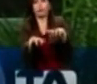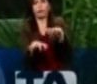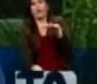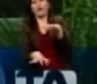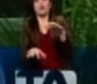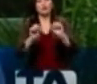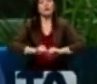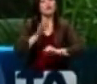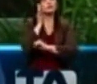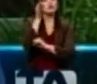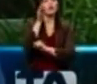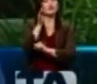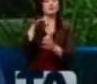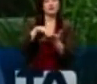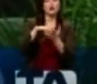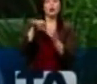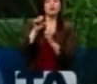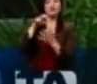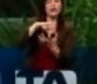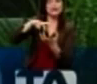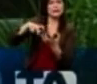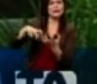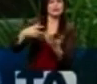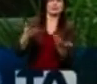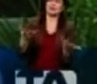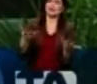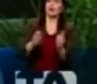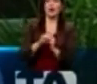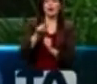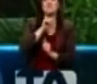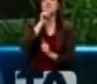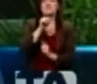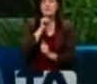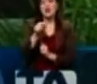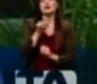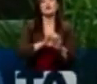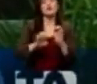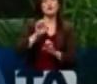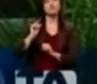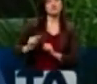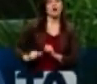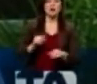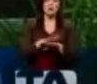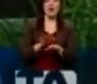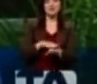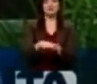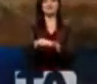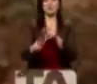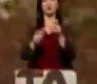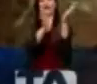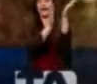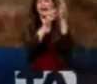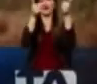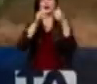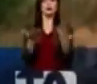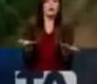en estudios de geotecnia. El rédito político es casi el mismo, porque uno asfalta la carretera, la pinta bonito y la gente lo aplaude. Y